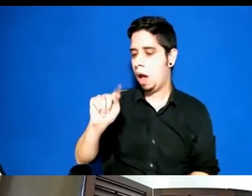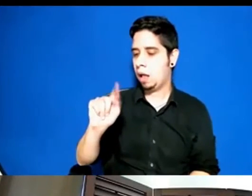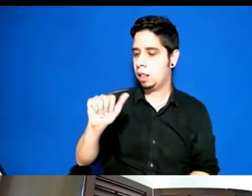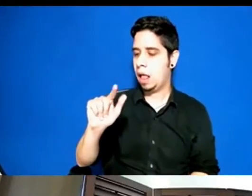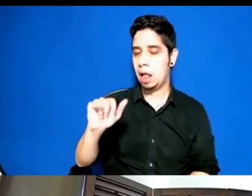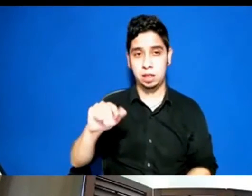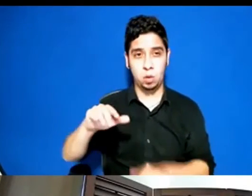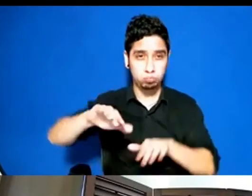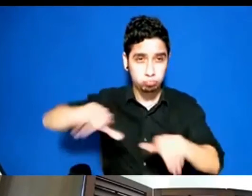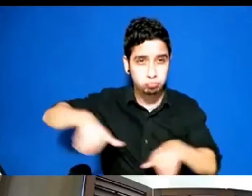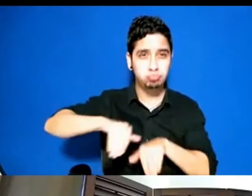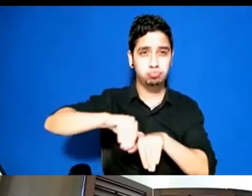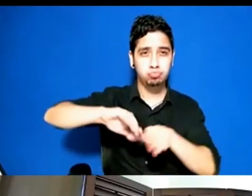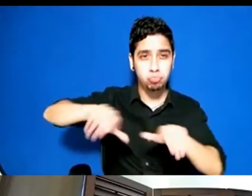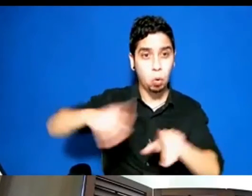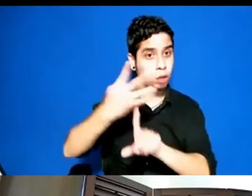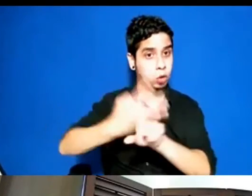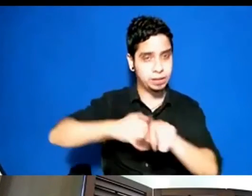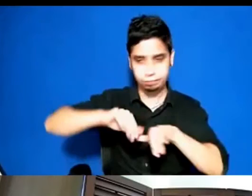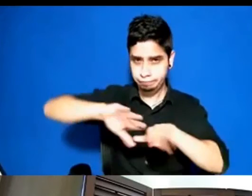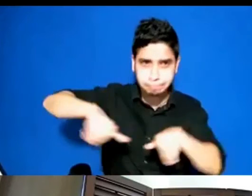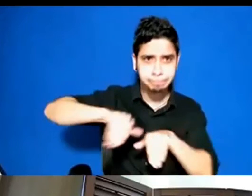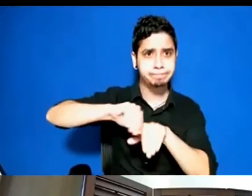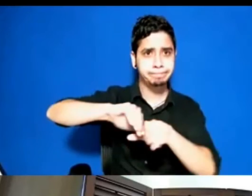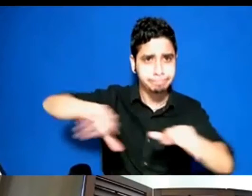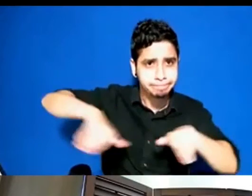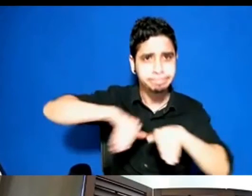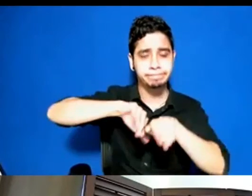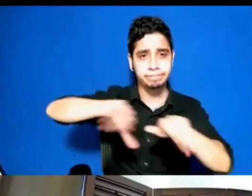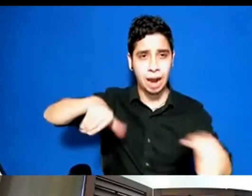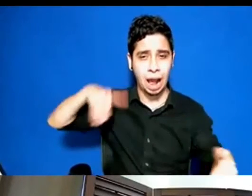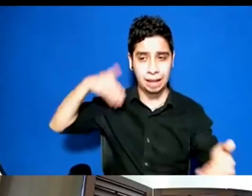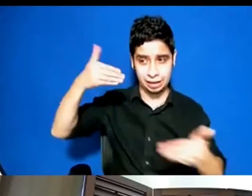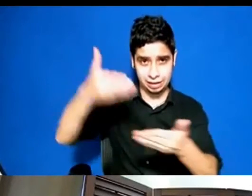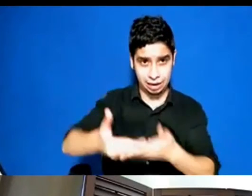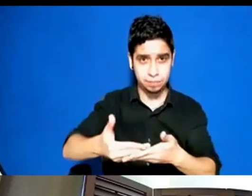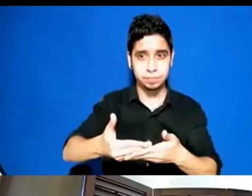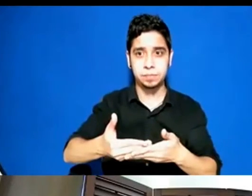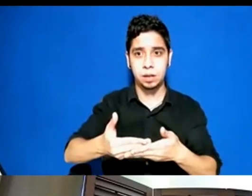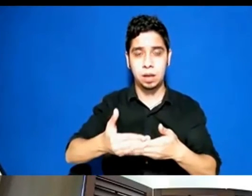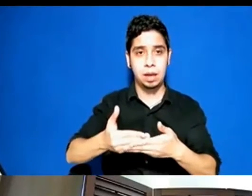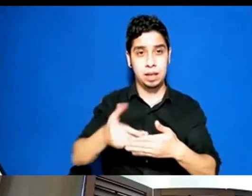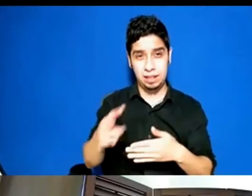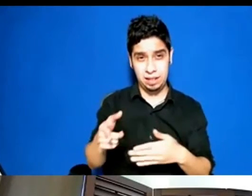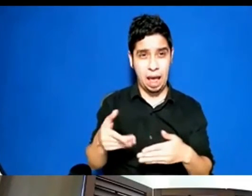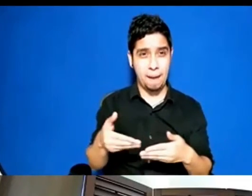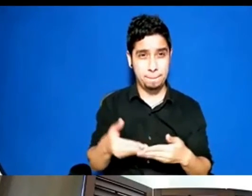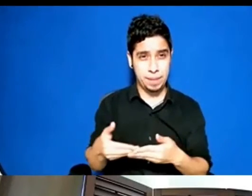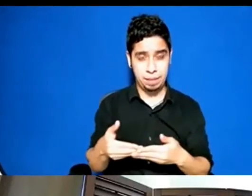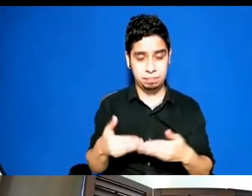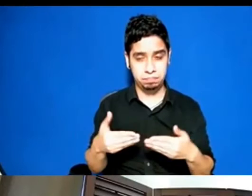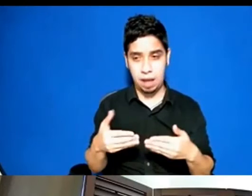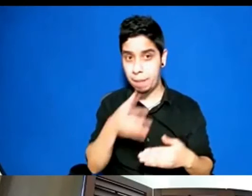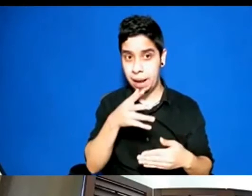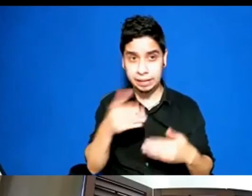Bien interesante este dato, que ella tiene, ¿verdad?, como una carterita por dentro, y ahí tiene esperma de hasta, dicen